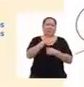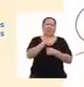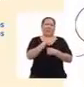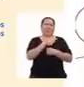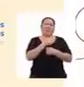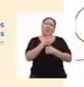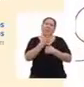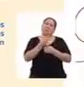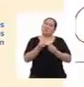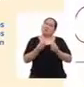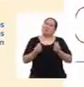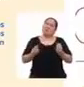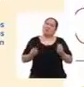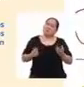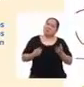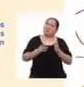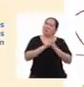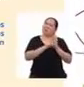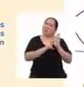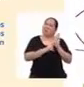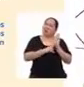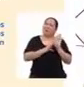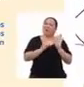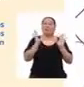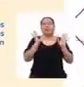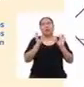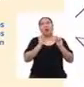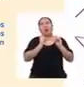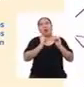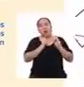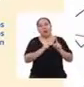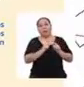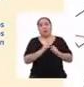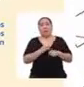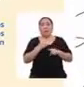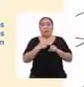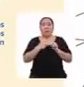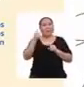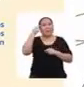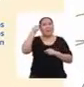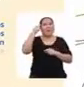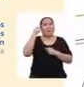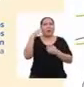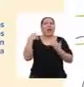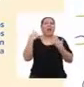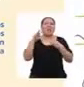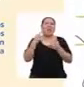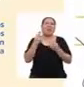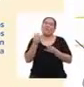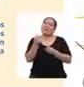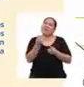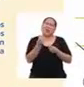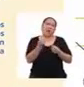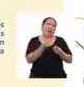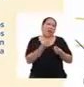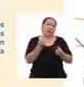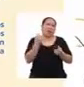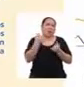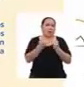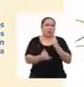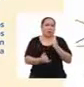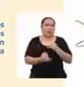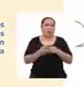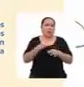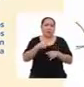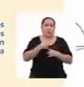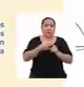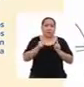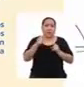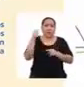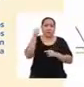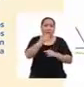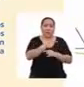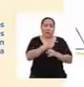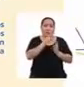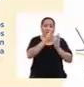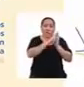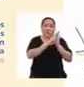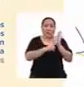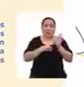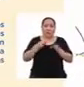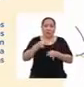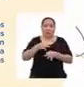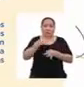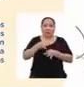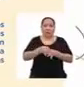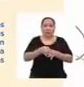exagerada. También pensábamos que esto terminaría pronto. Sin embargo, esta medida fue alargándose y empezó a